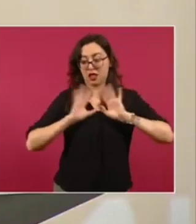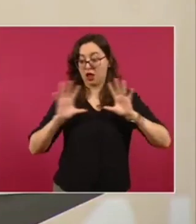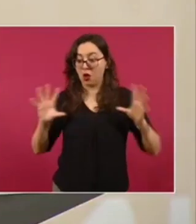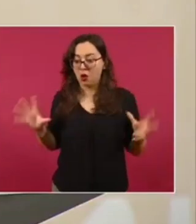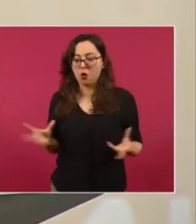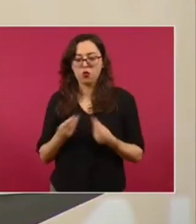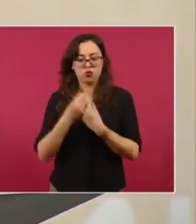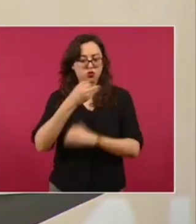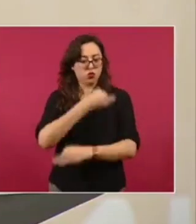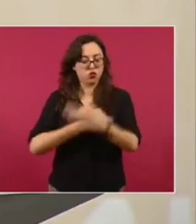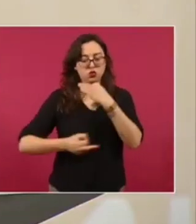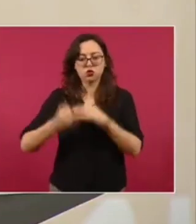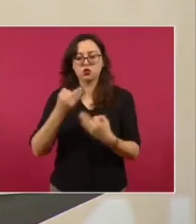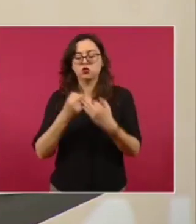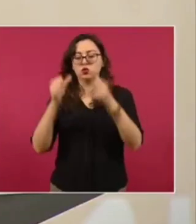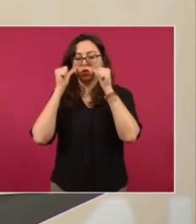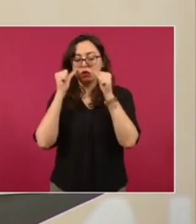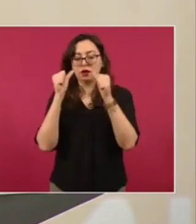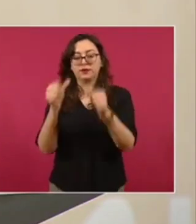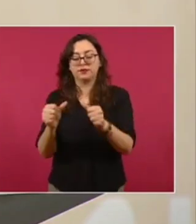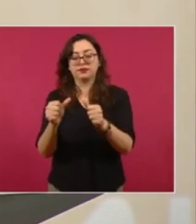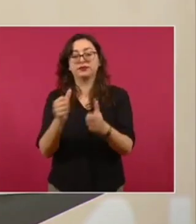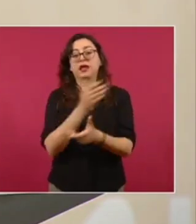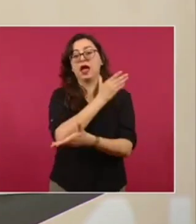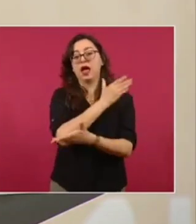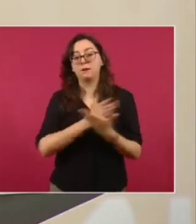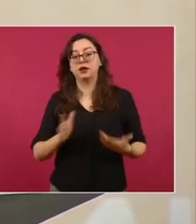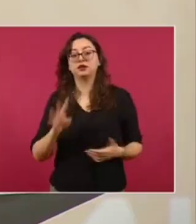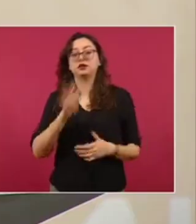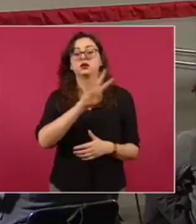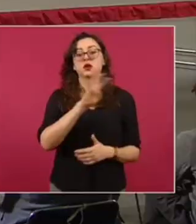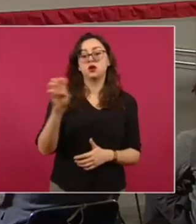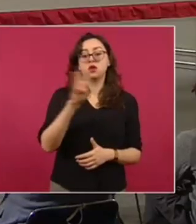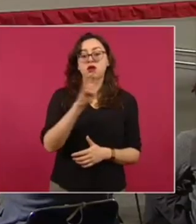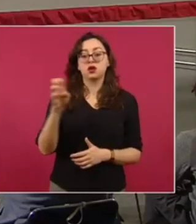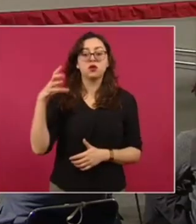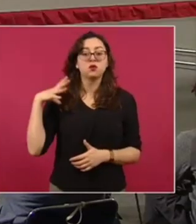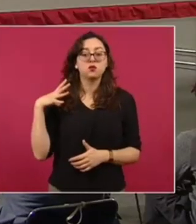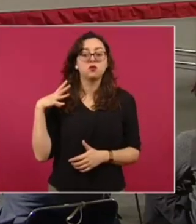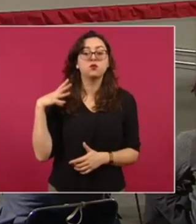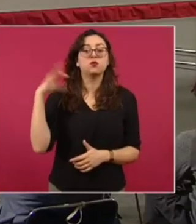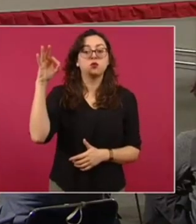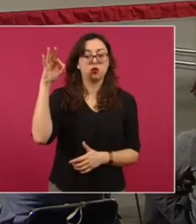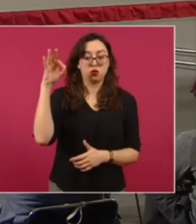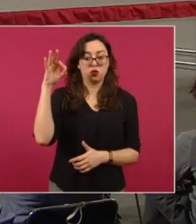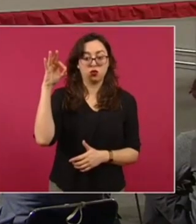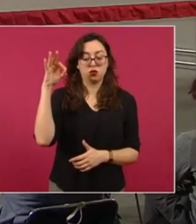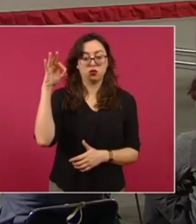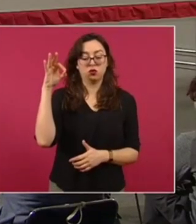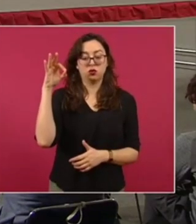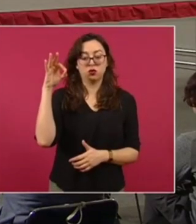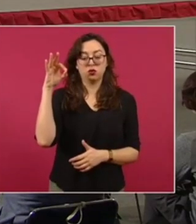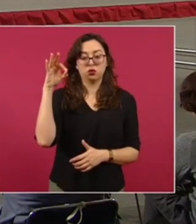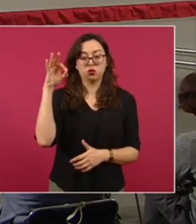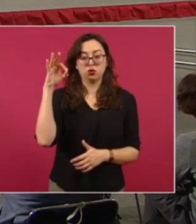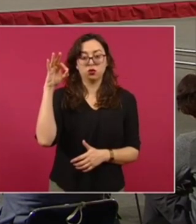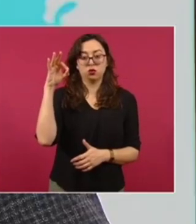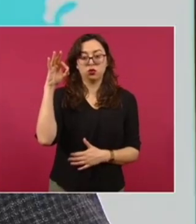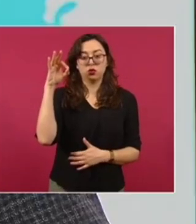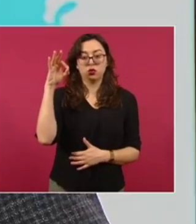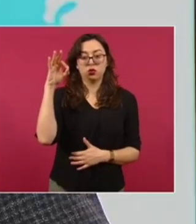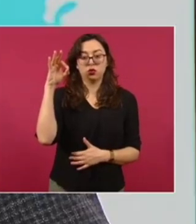el apoyo de 400 brigadistas que corresponden al